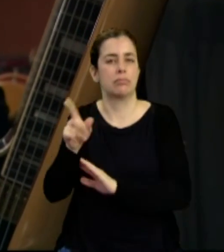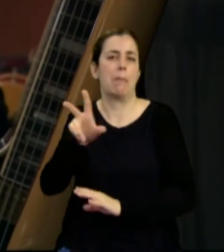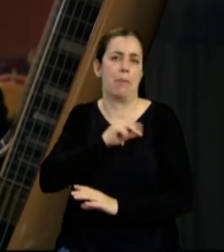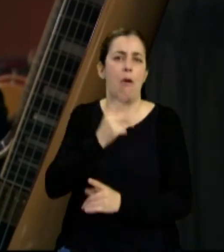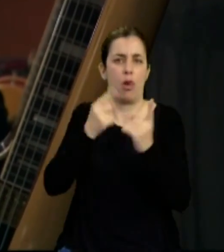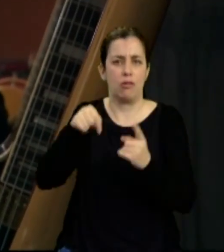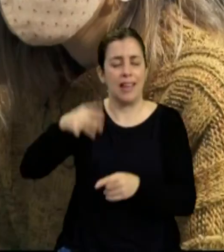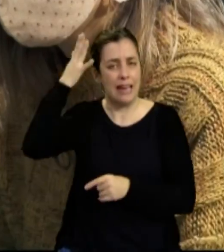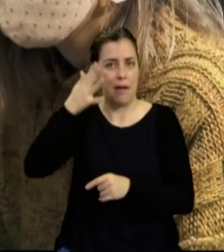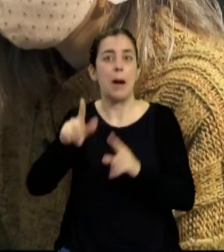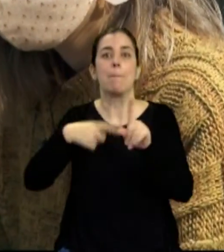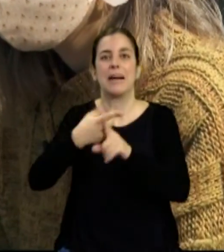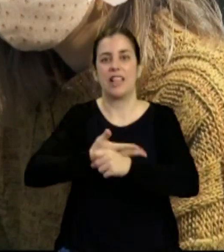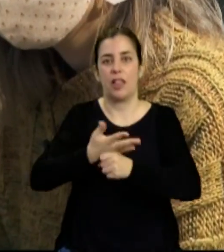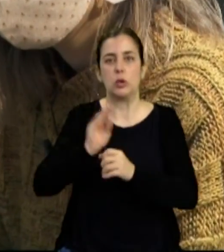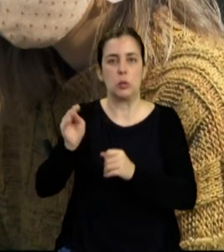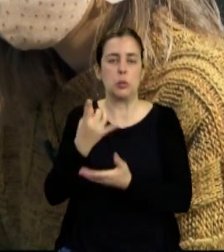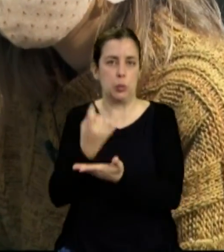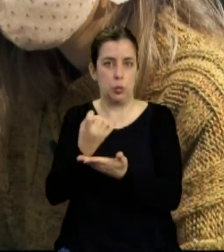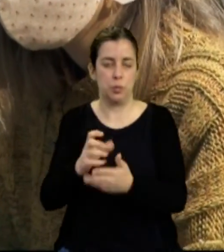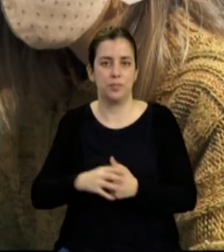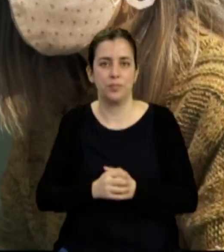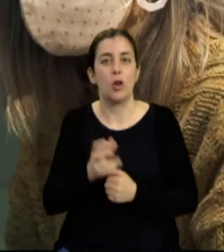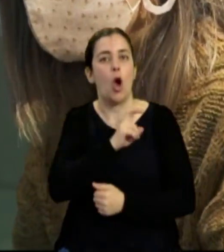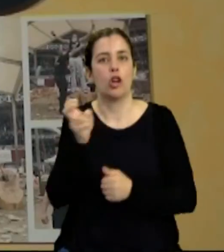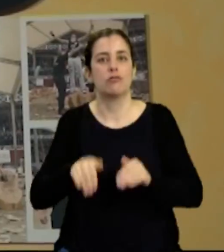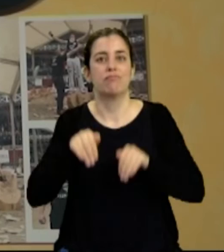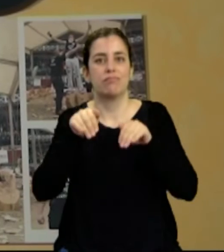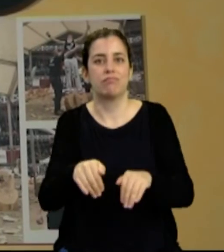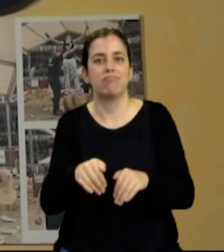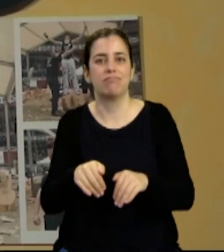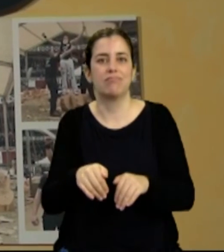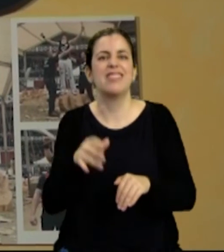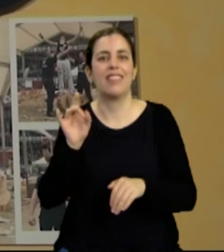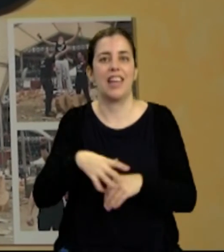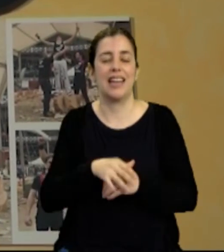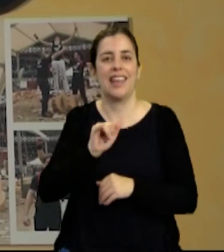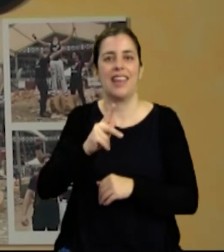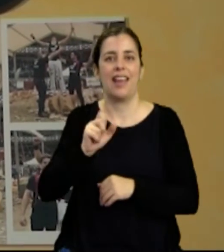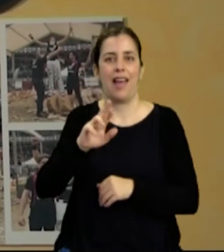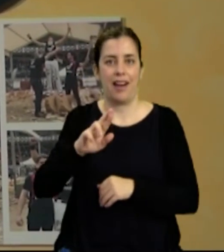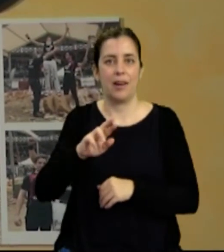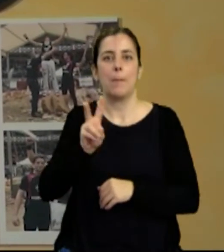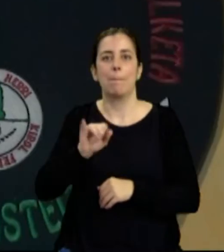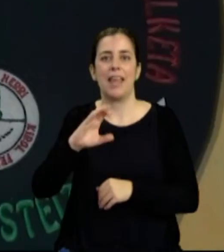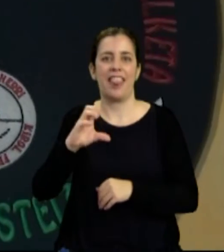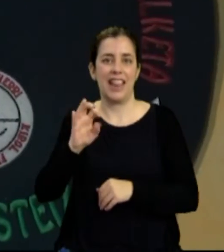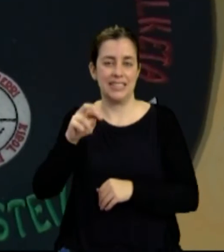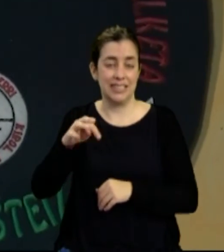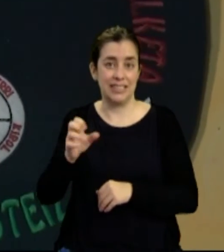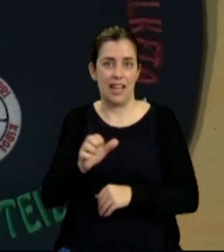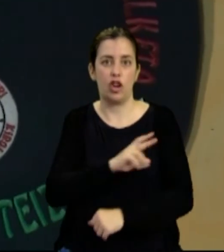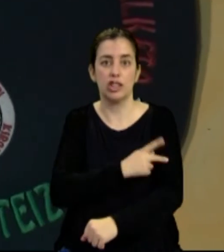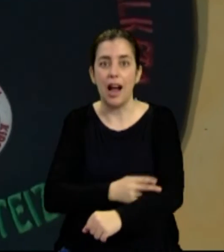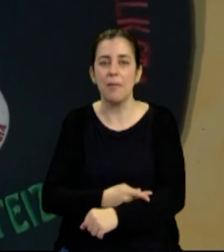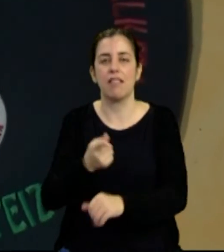su primer disco. Otro candidato que sobresale por conseguir grandes metas a temprana edad es Iker Vicente. Este escolari, nacido en Ochagavía, ostenta